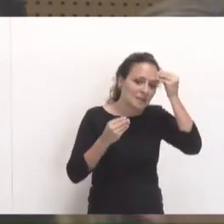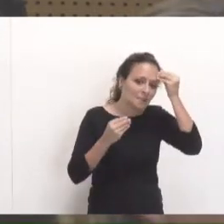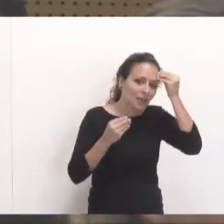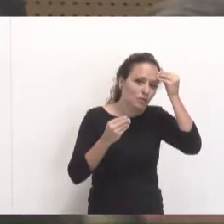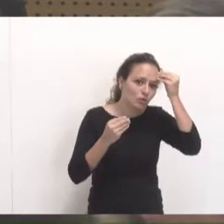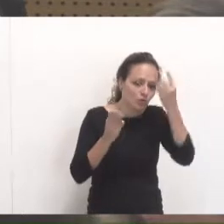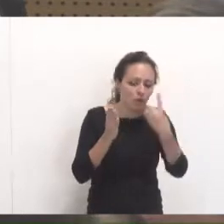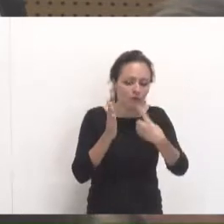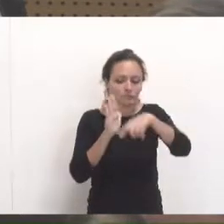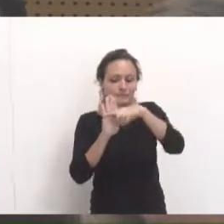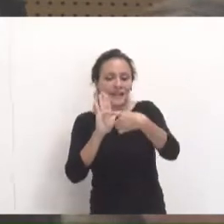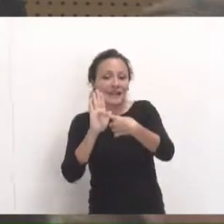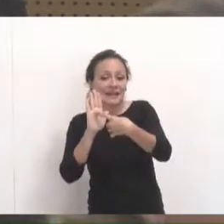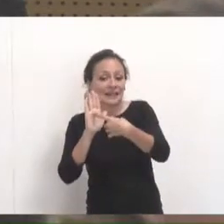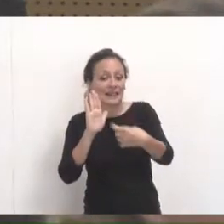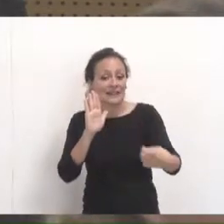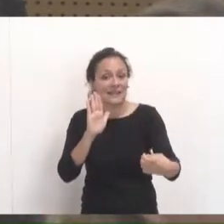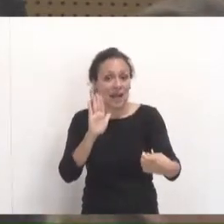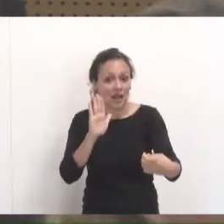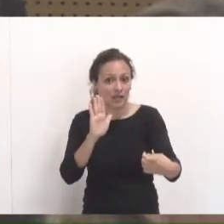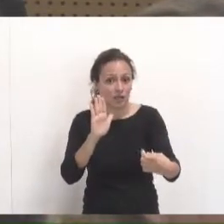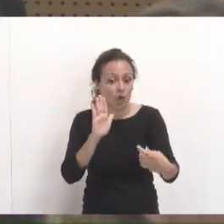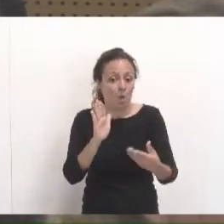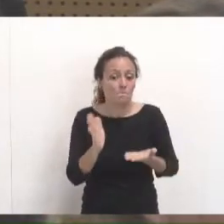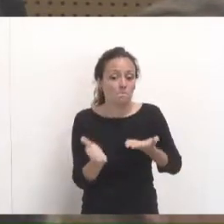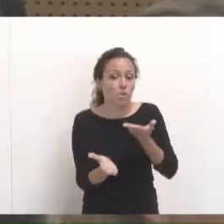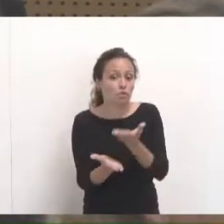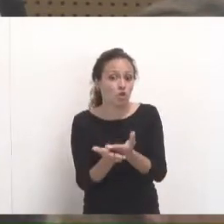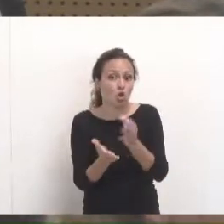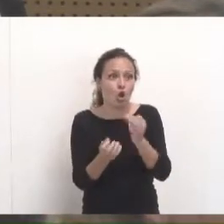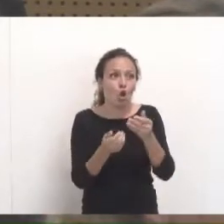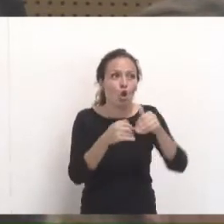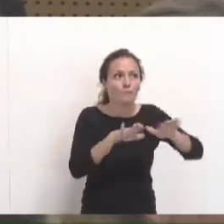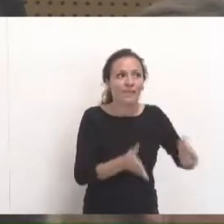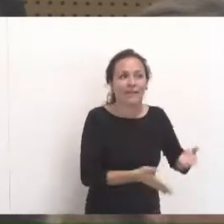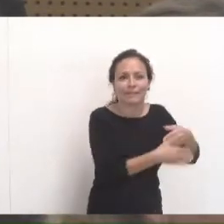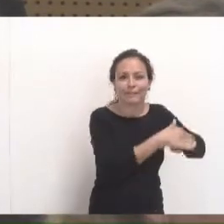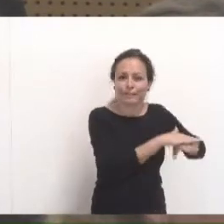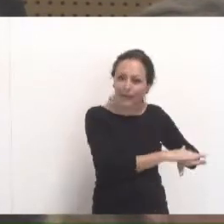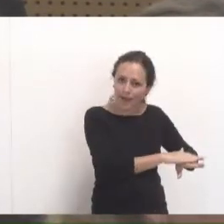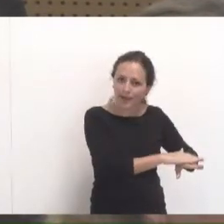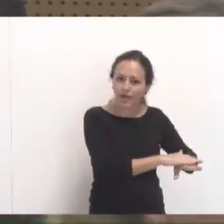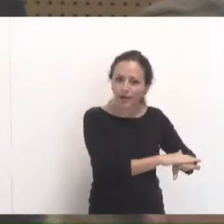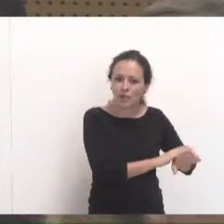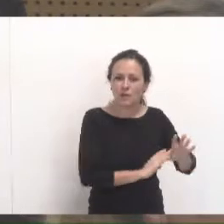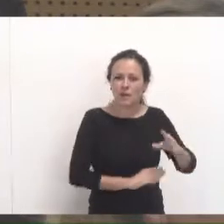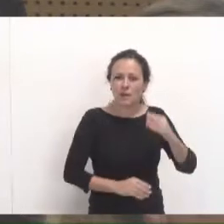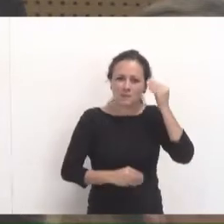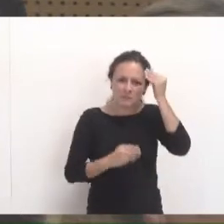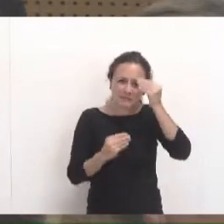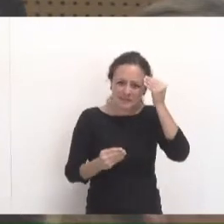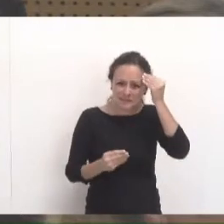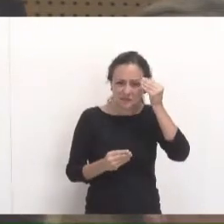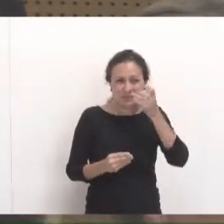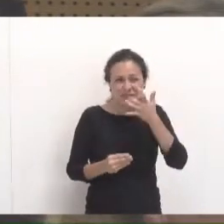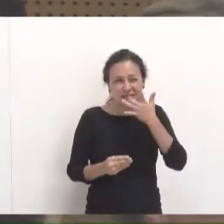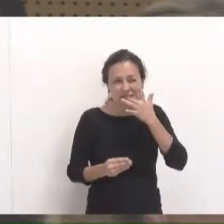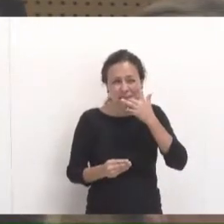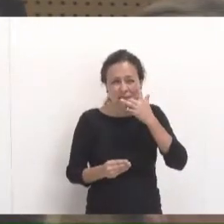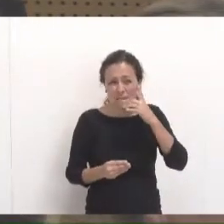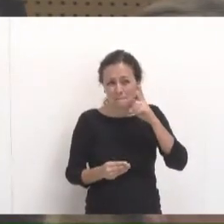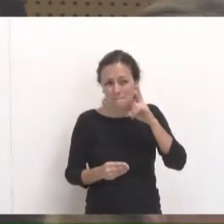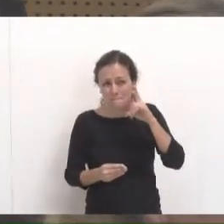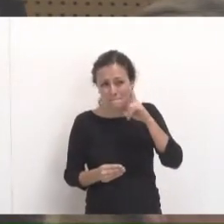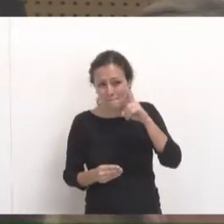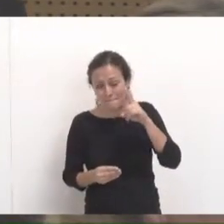retirar, supuesta diferencia entre retirar una moción y dejarla sobre la mesa, es al menos, si no recordamos mal, la primera vez que se